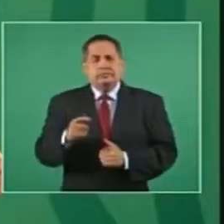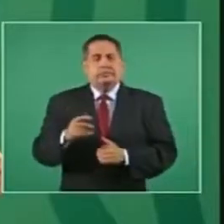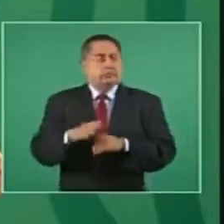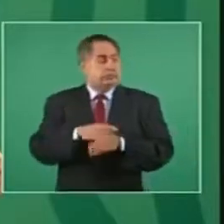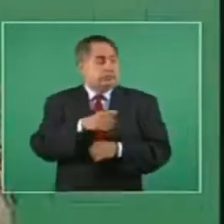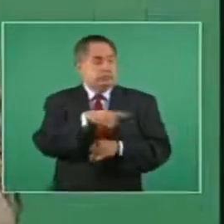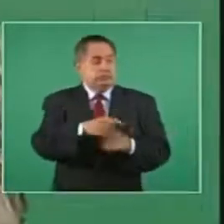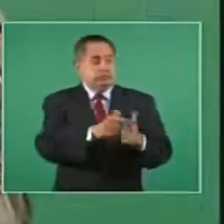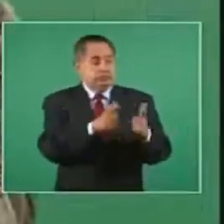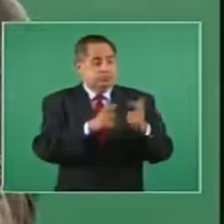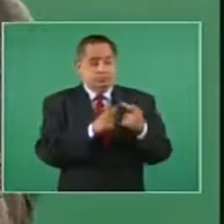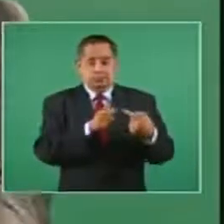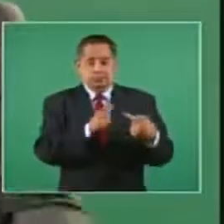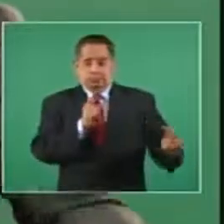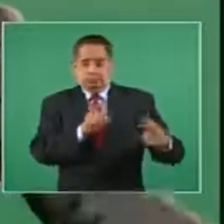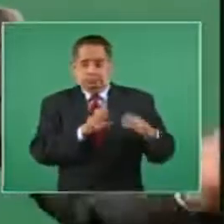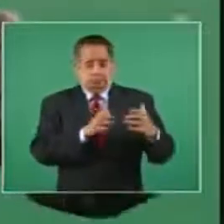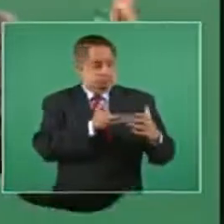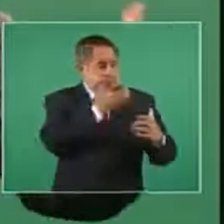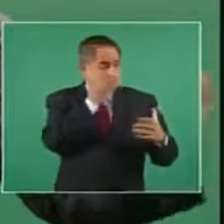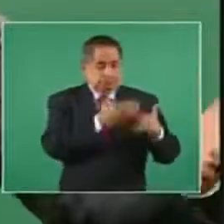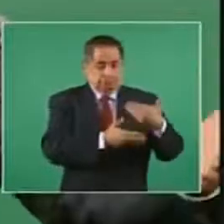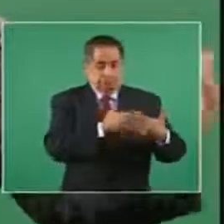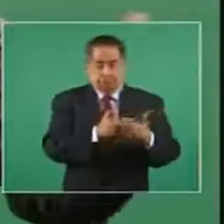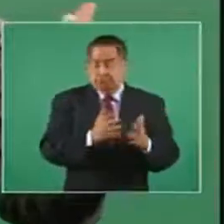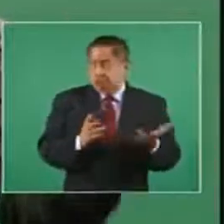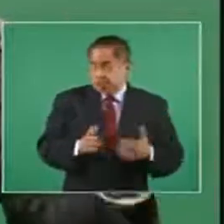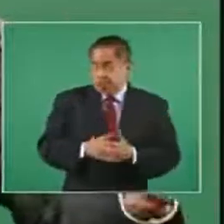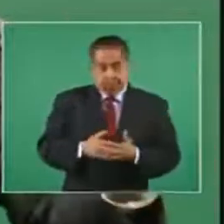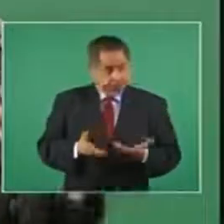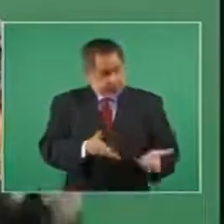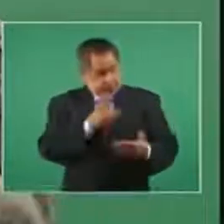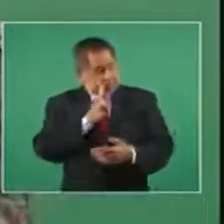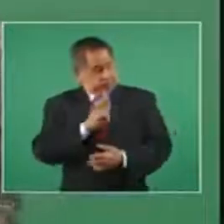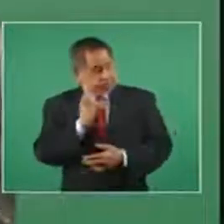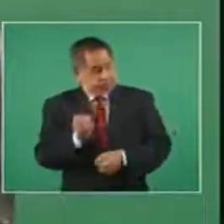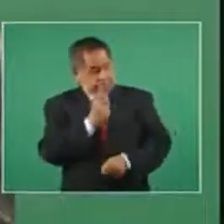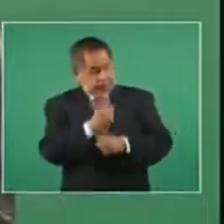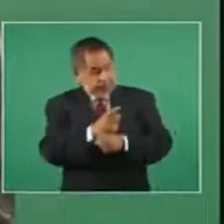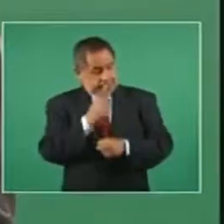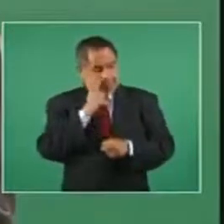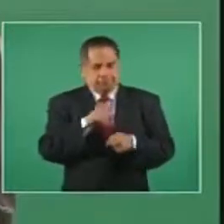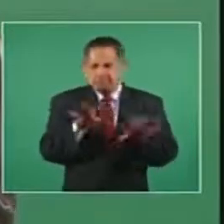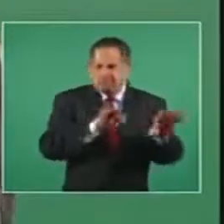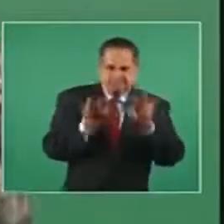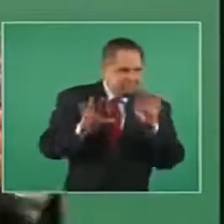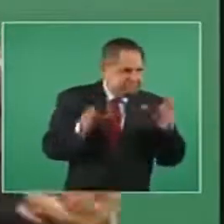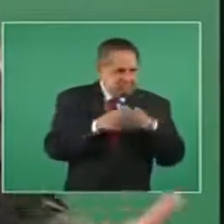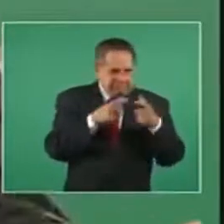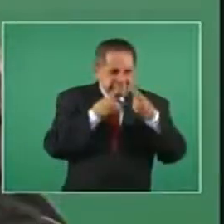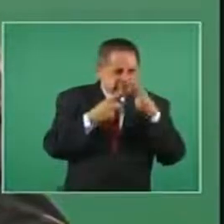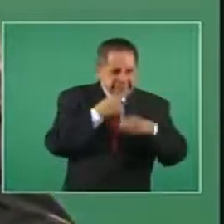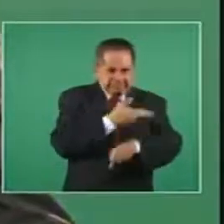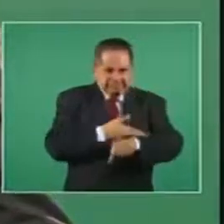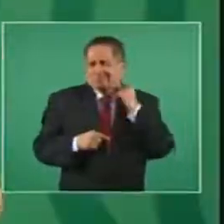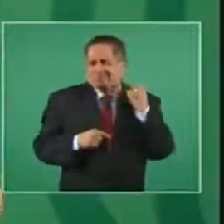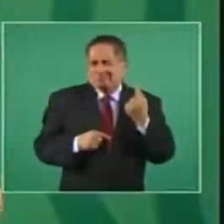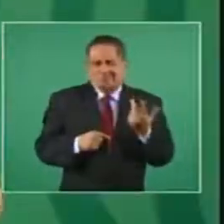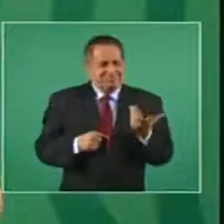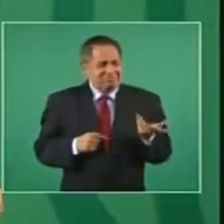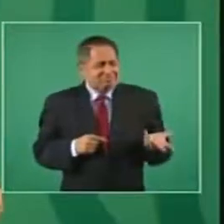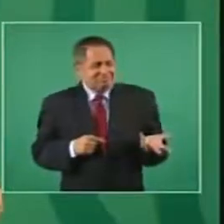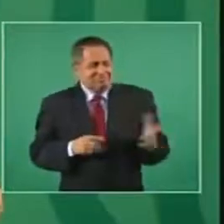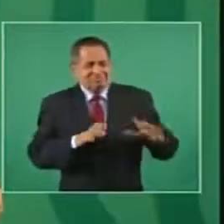el bloque conservador tiene la oportunidad ahora de reagruparse, como lo hicieron en